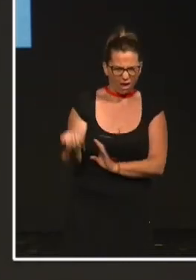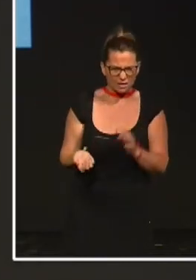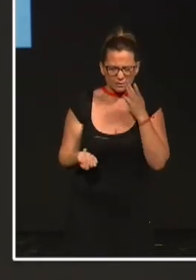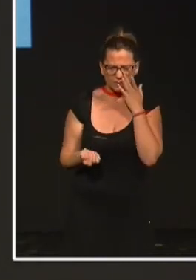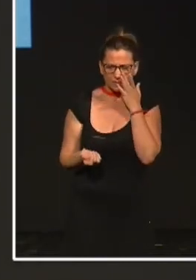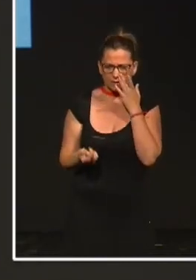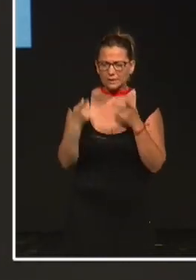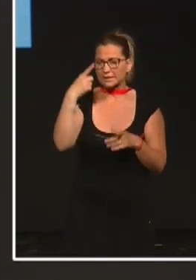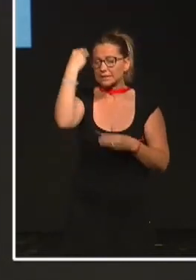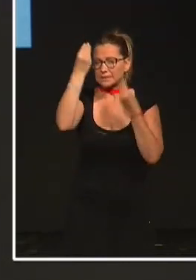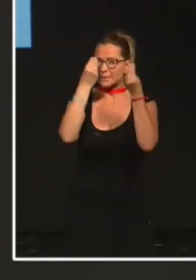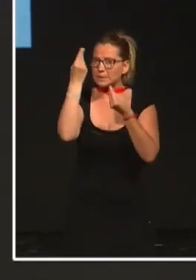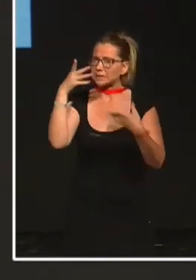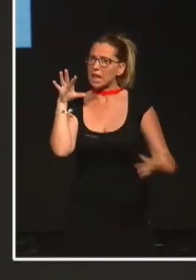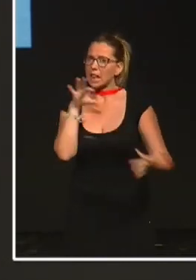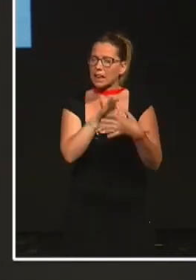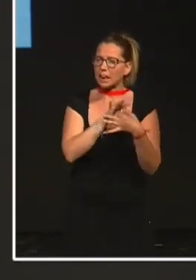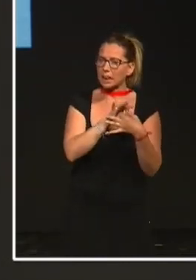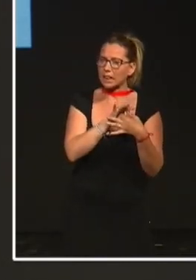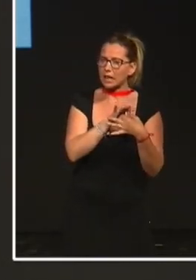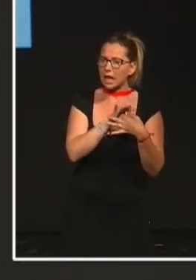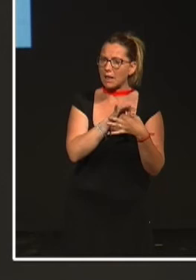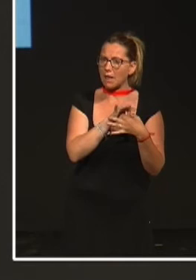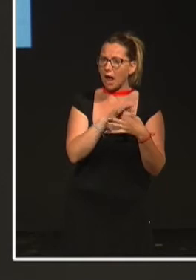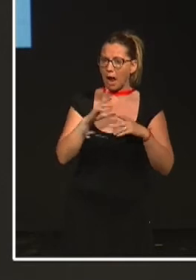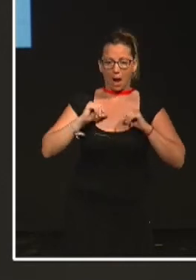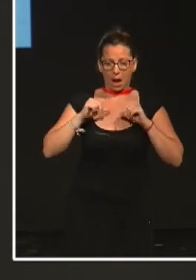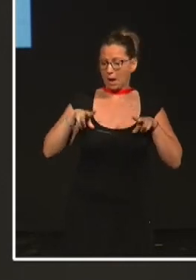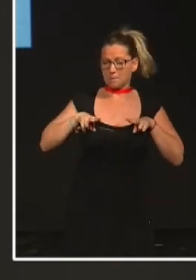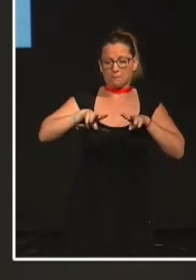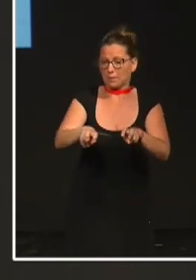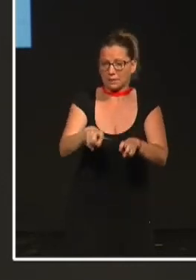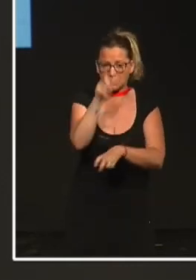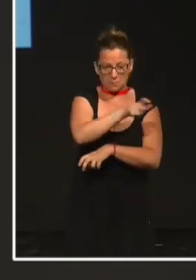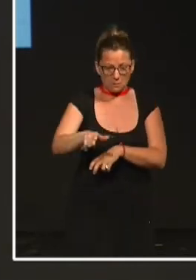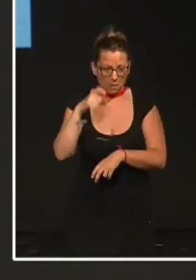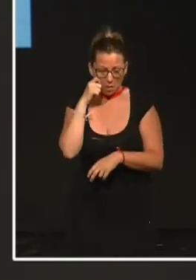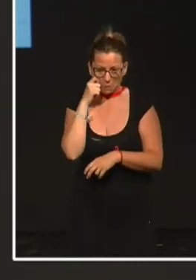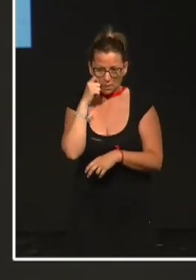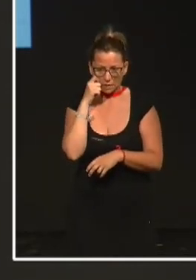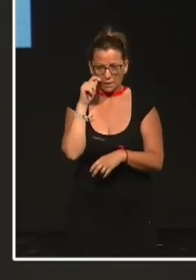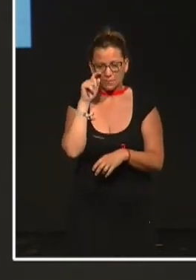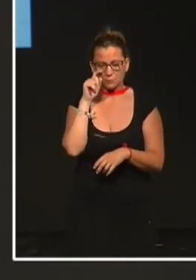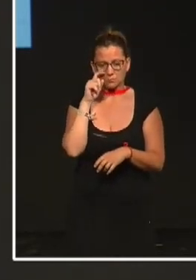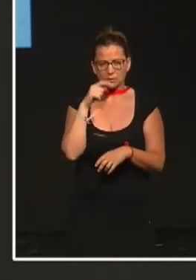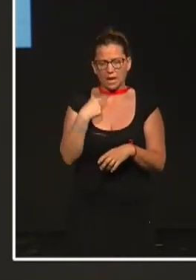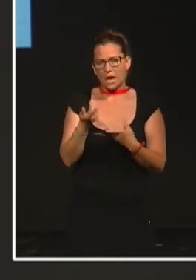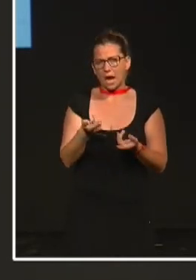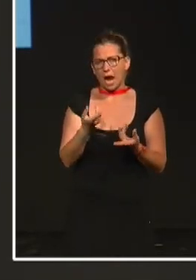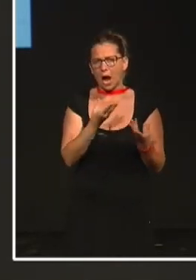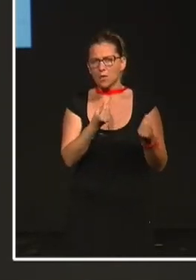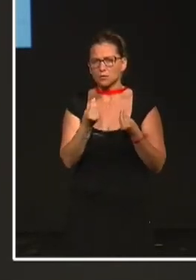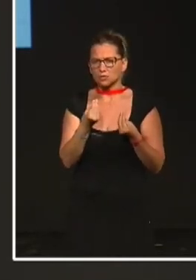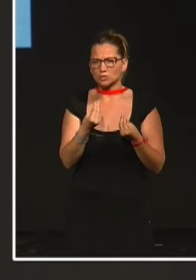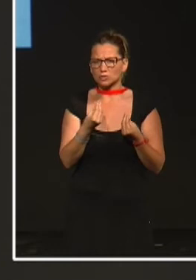que está ligada al inicio de la humanidad, desde que la humanidad inventó la agricultura. Nos han llegado muchos